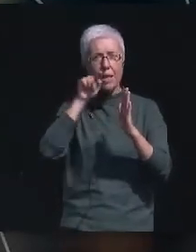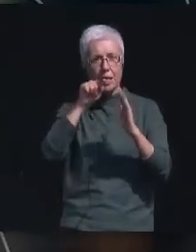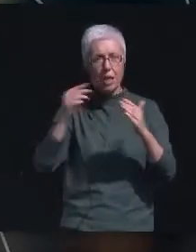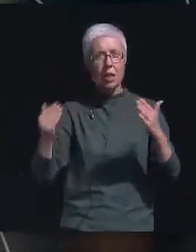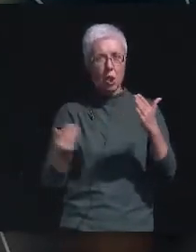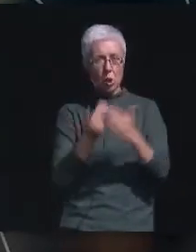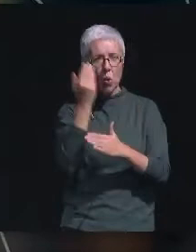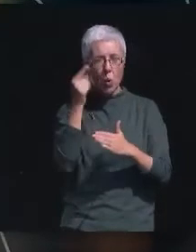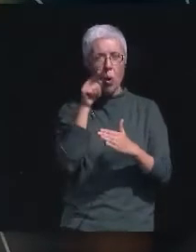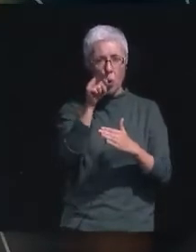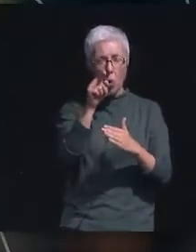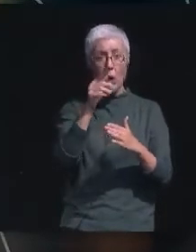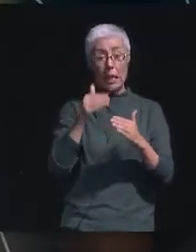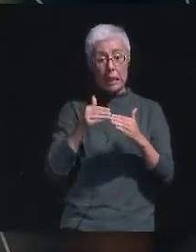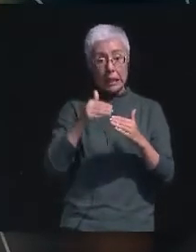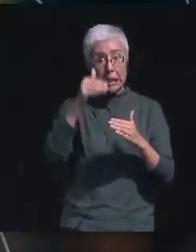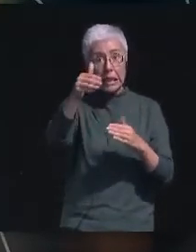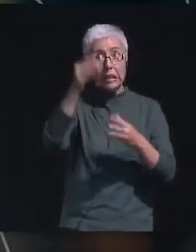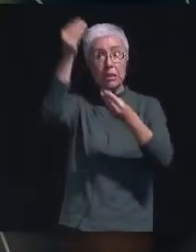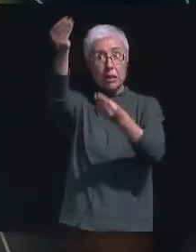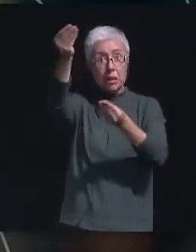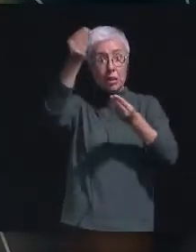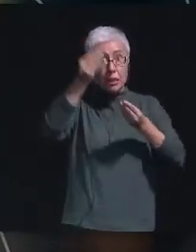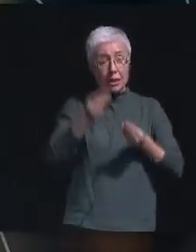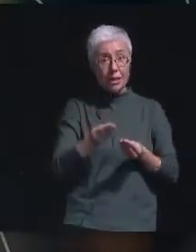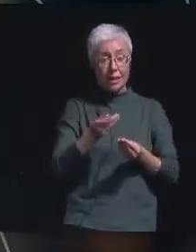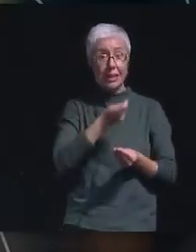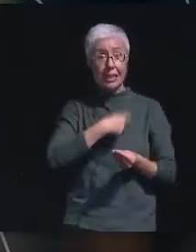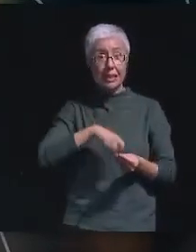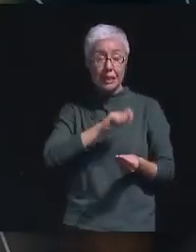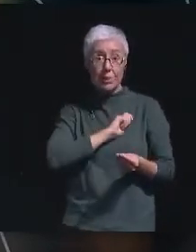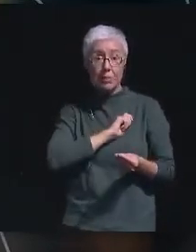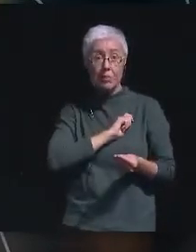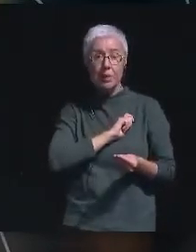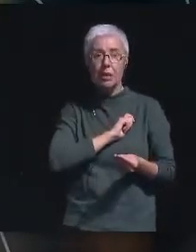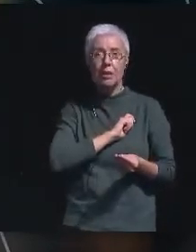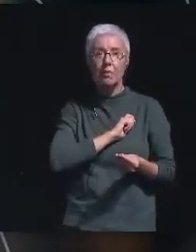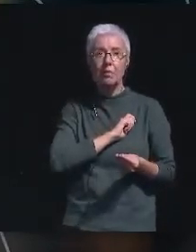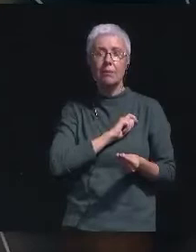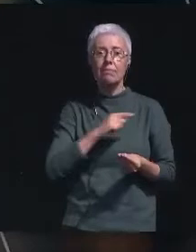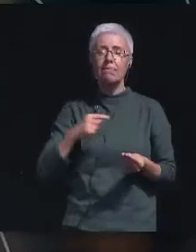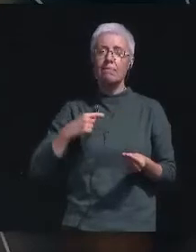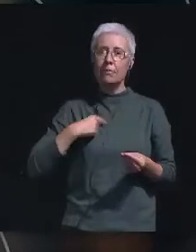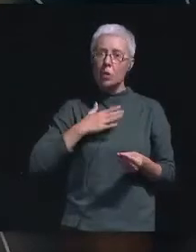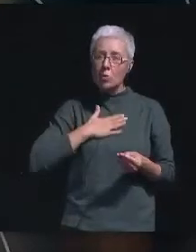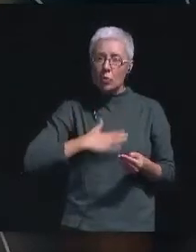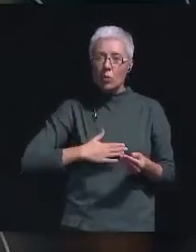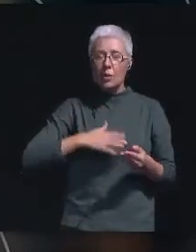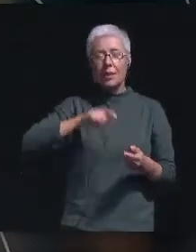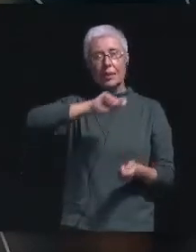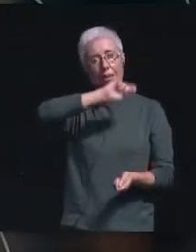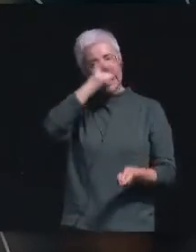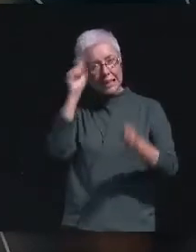su traslación en España, el España Puede, el Gobierno, es precisamente transformar de alguna manera